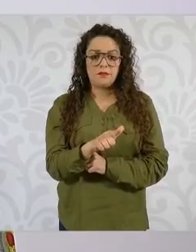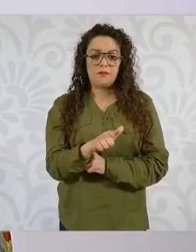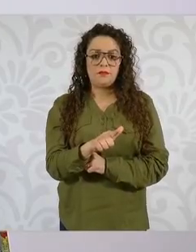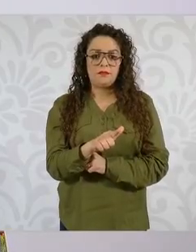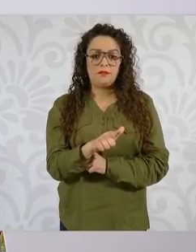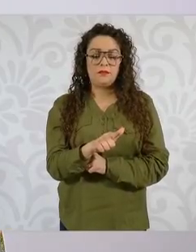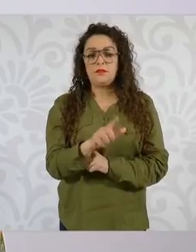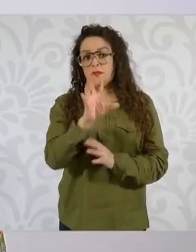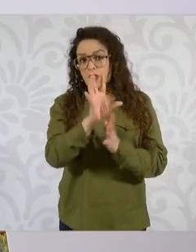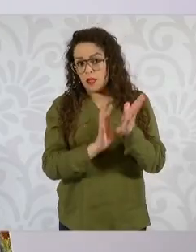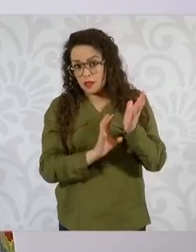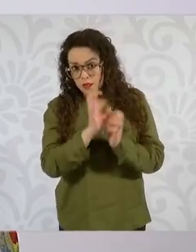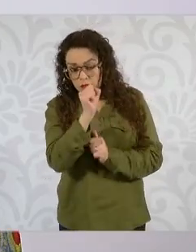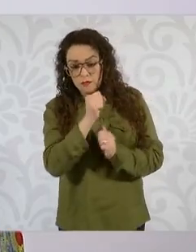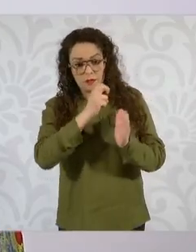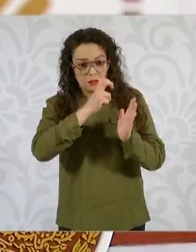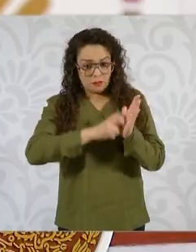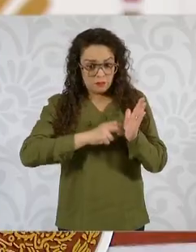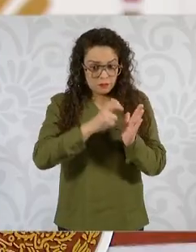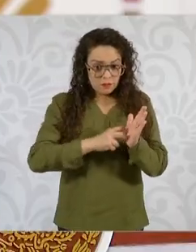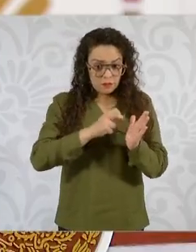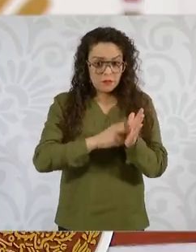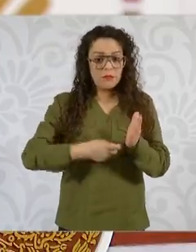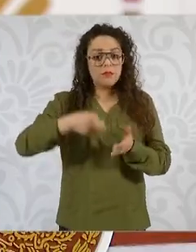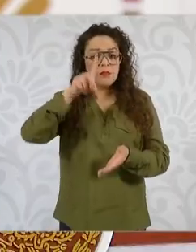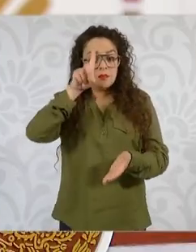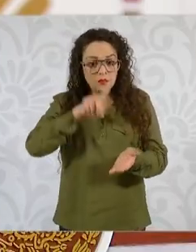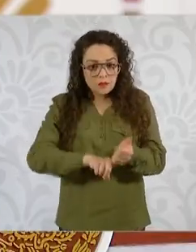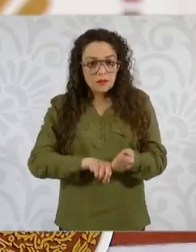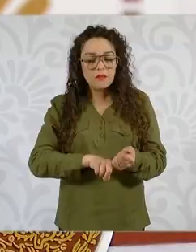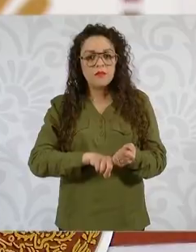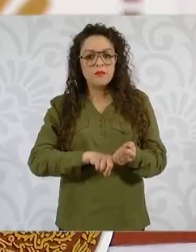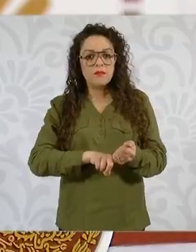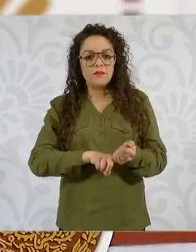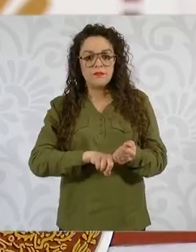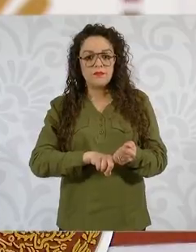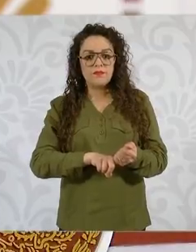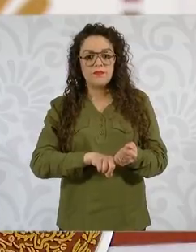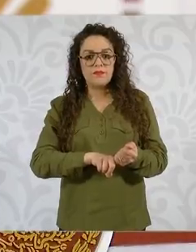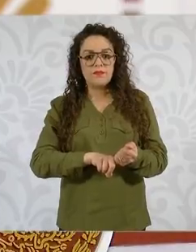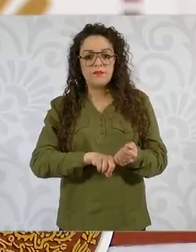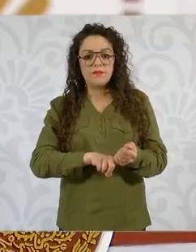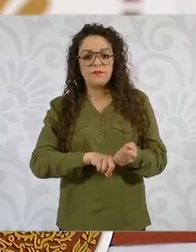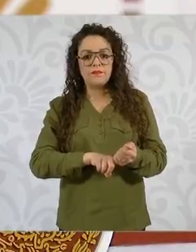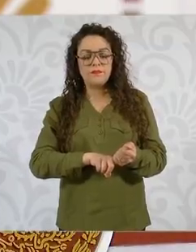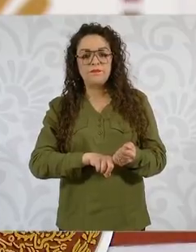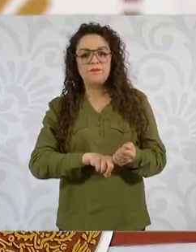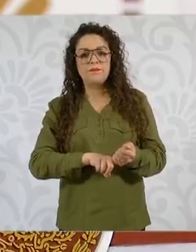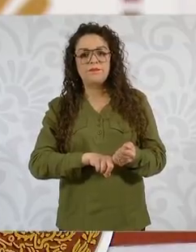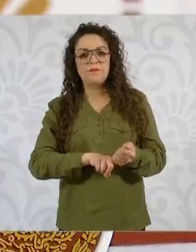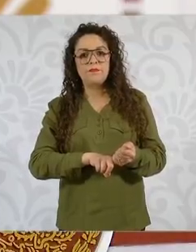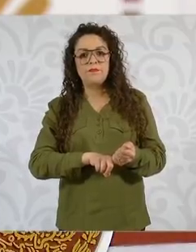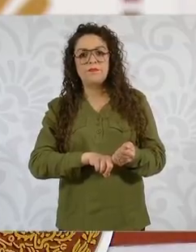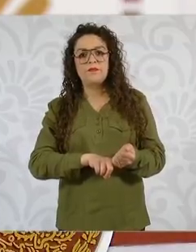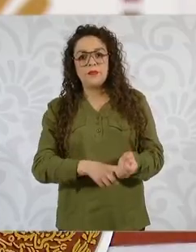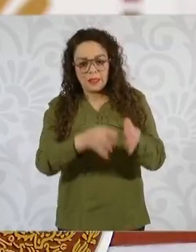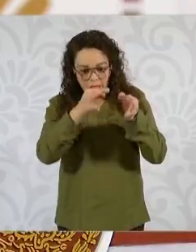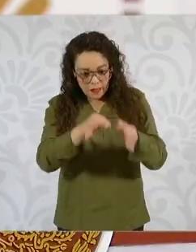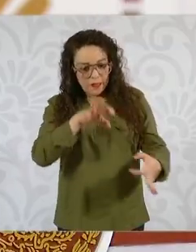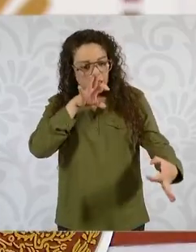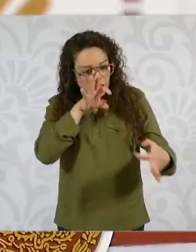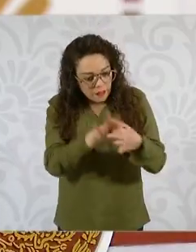una reforma constitucional, ya que se encuentra en sí misma el tema constitucional.